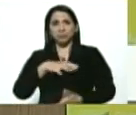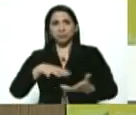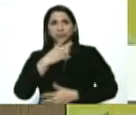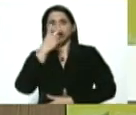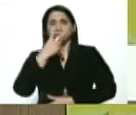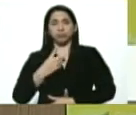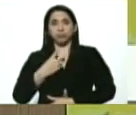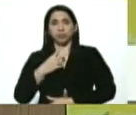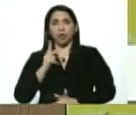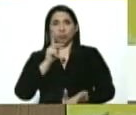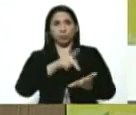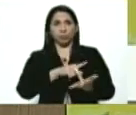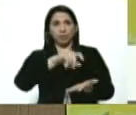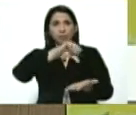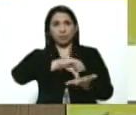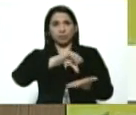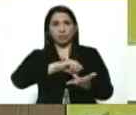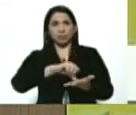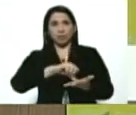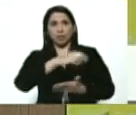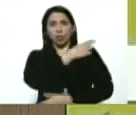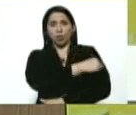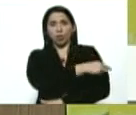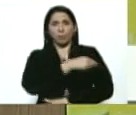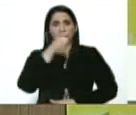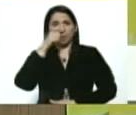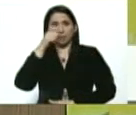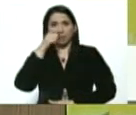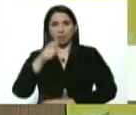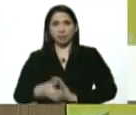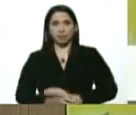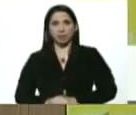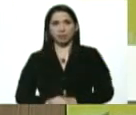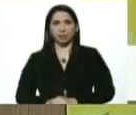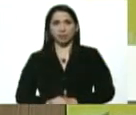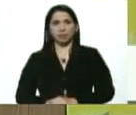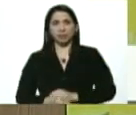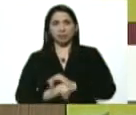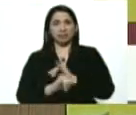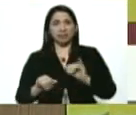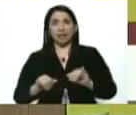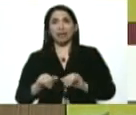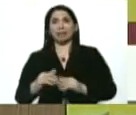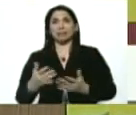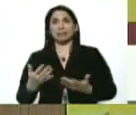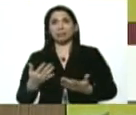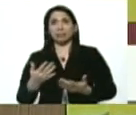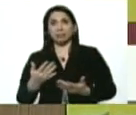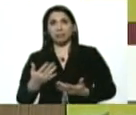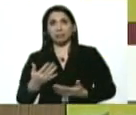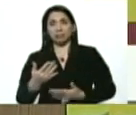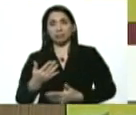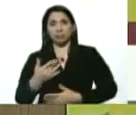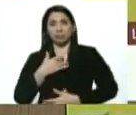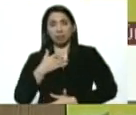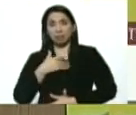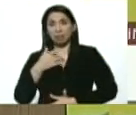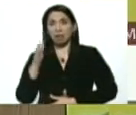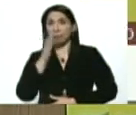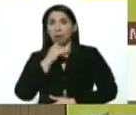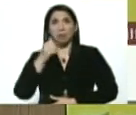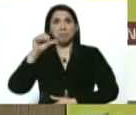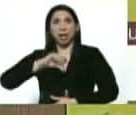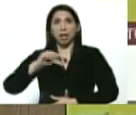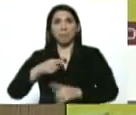centro al hospital centinela el hospital victorino santaella ya estaba bastante sintomática lo que ameritó que